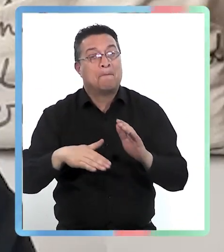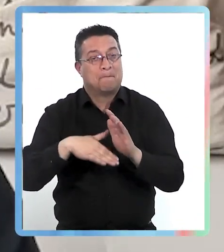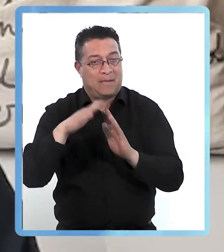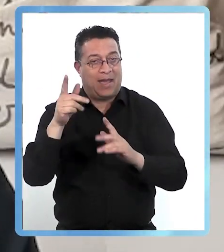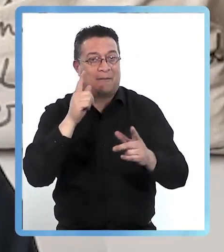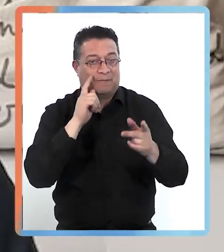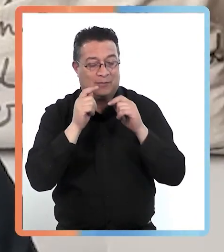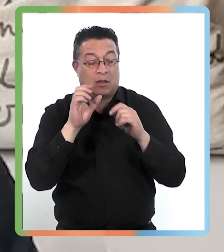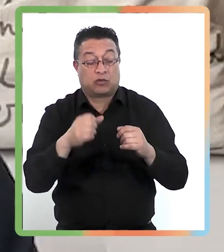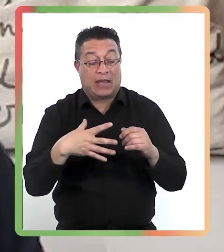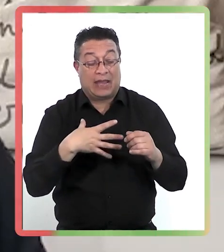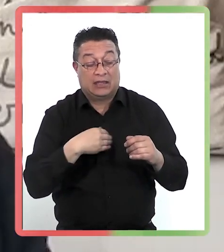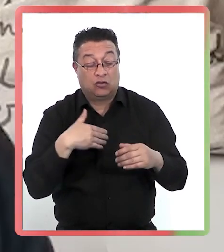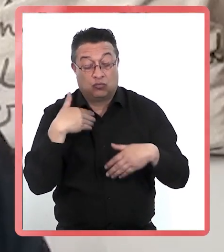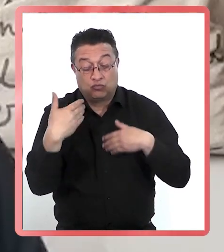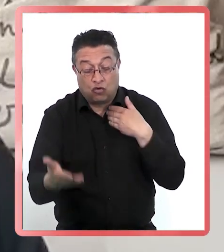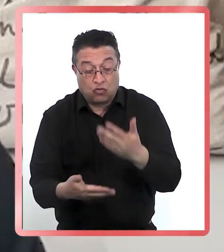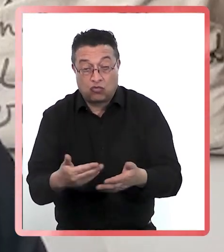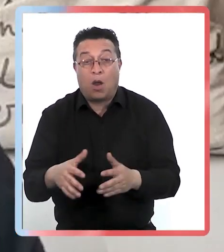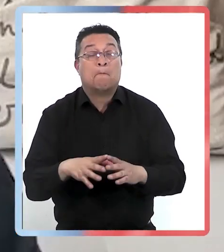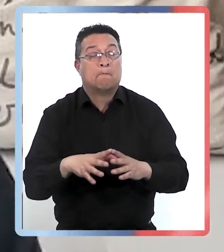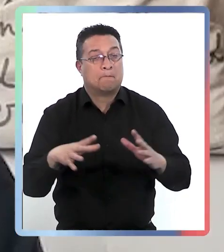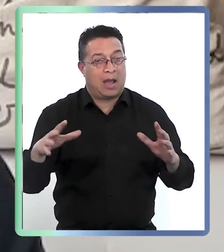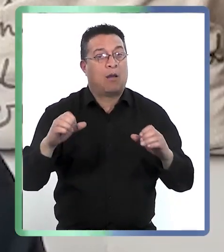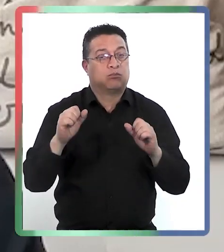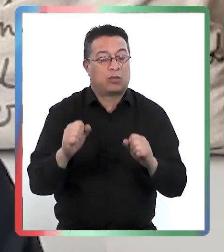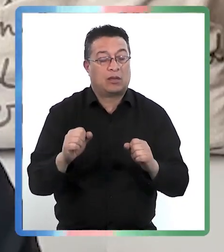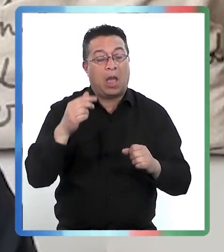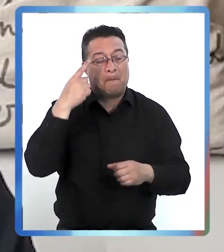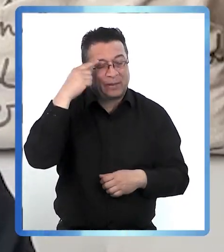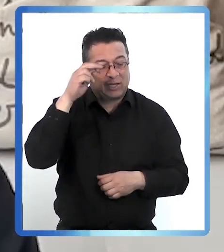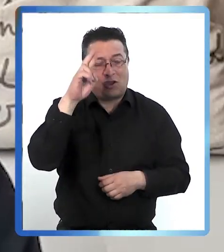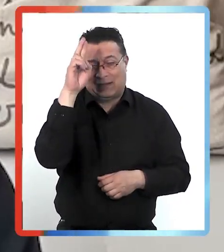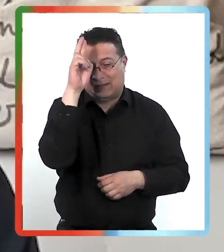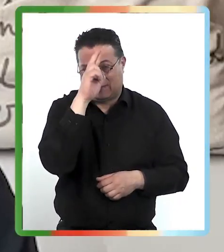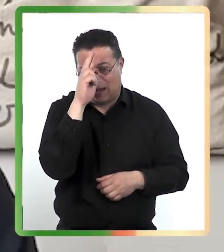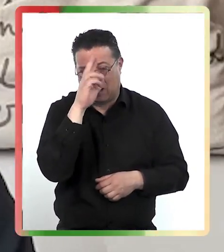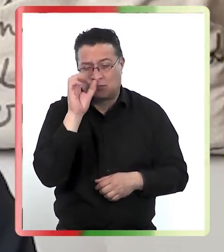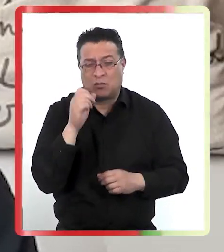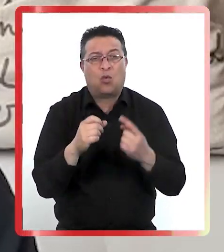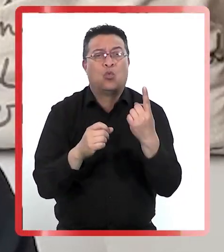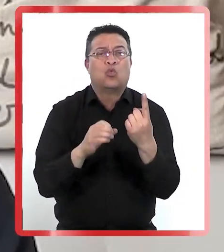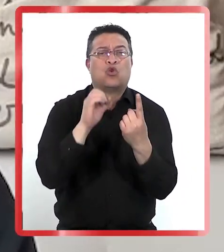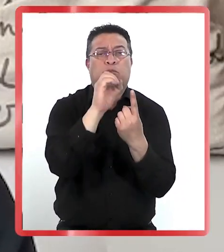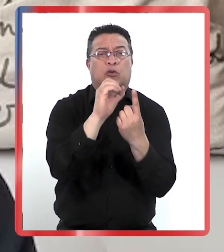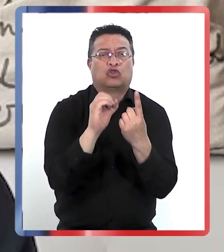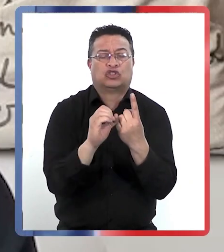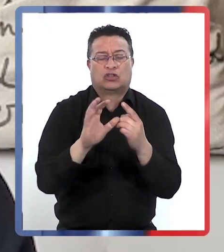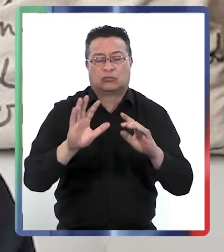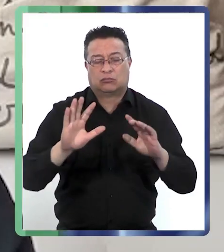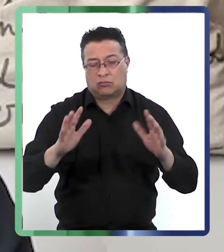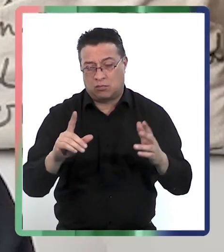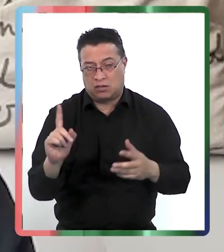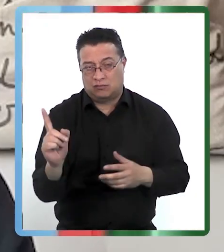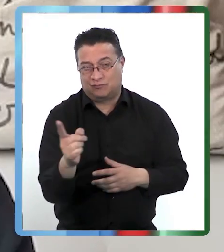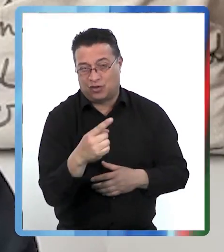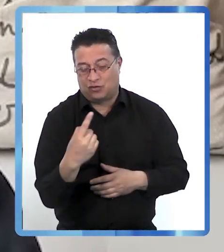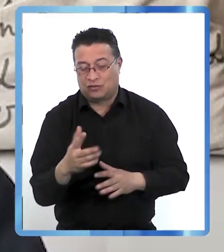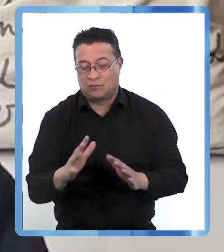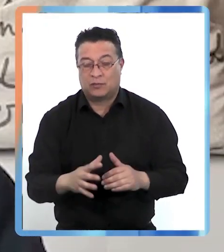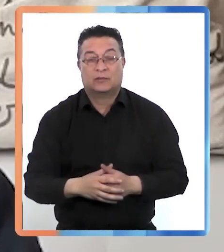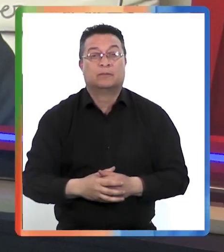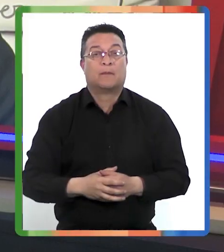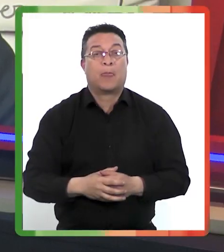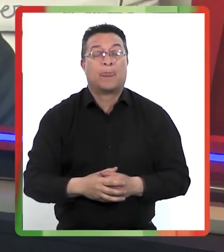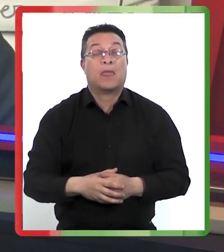Y ahí sí, el riesgo de sus hijos y parientes es mayor. Pero eso es raro, explica no más allá del 1% de las demencias, tipo